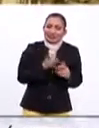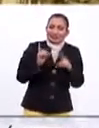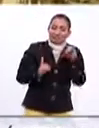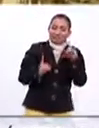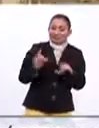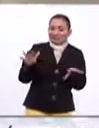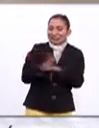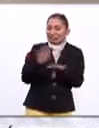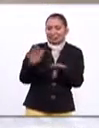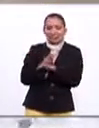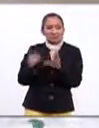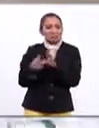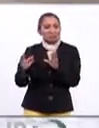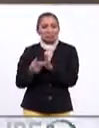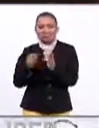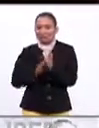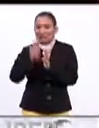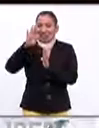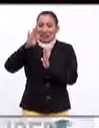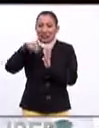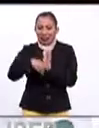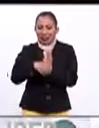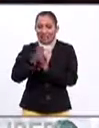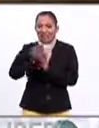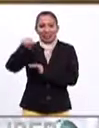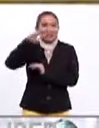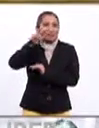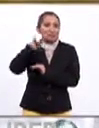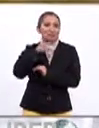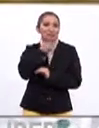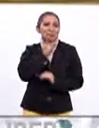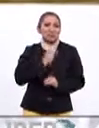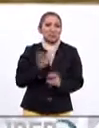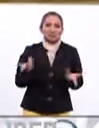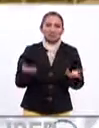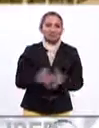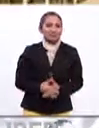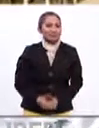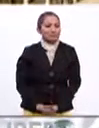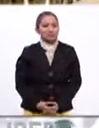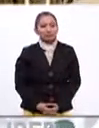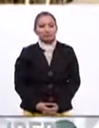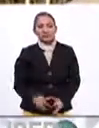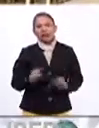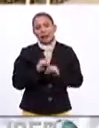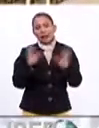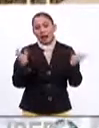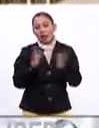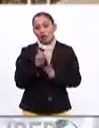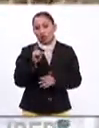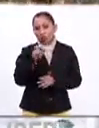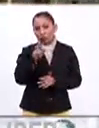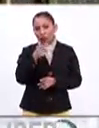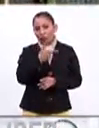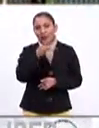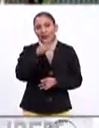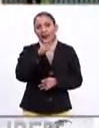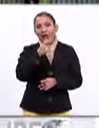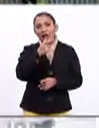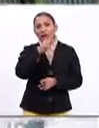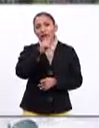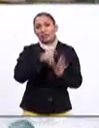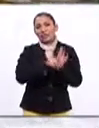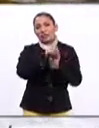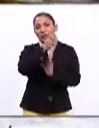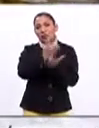se modifican muy rápidamente todos los escenarios y los rendimientos posibles. Claro, pues doctor Gregorio Vidal, del